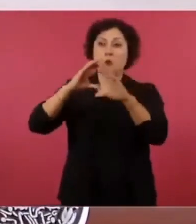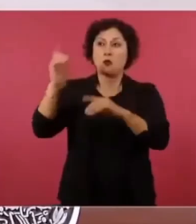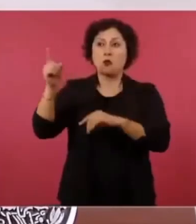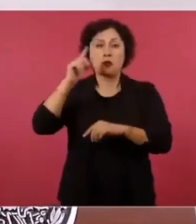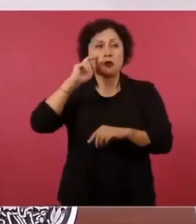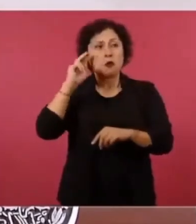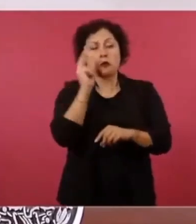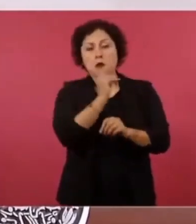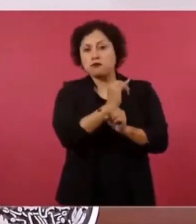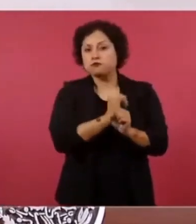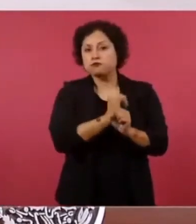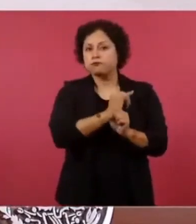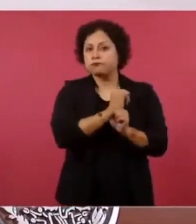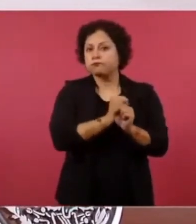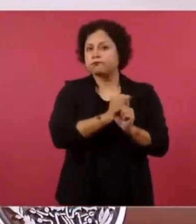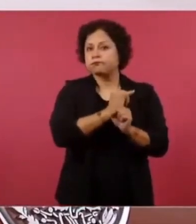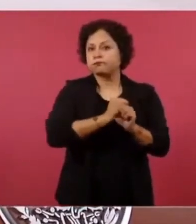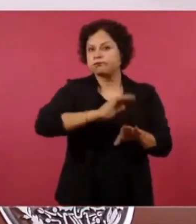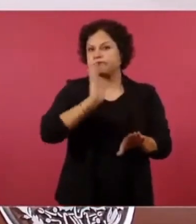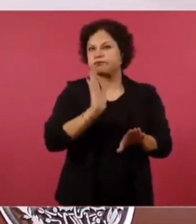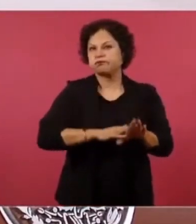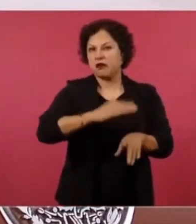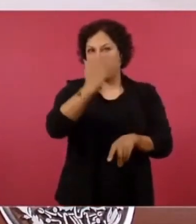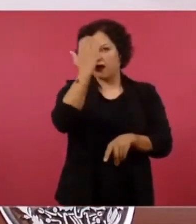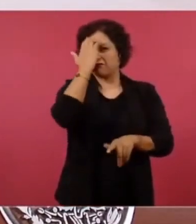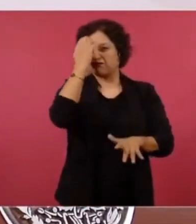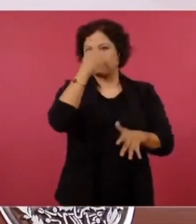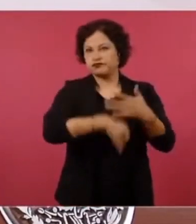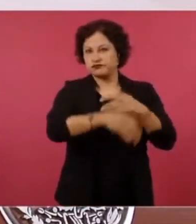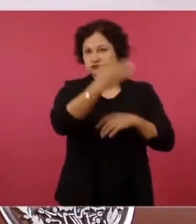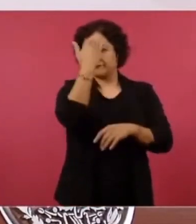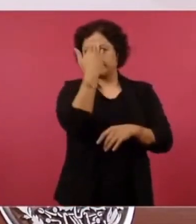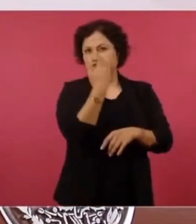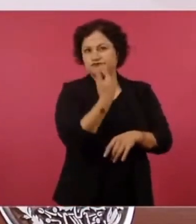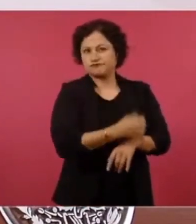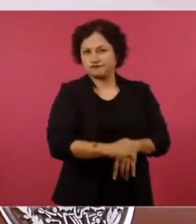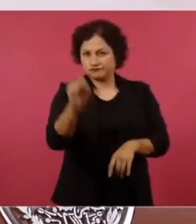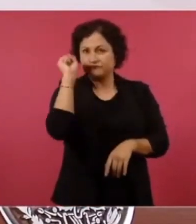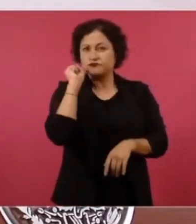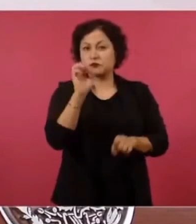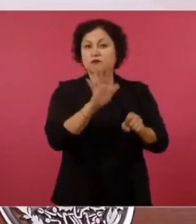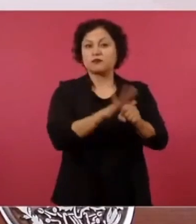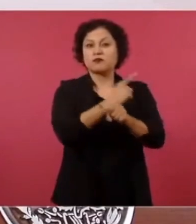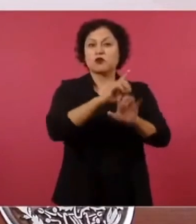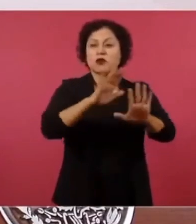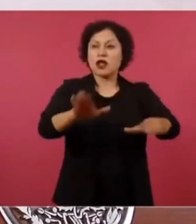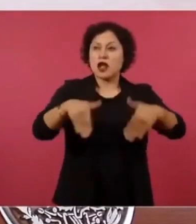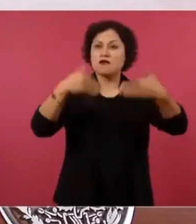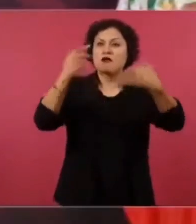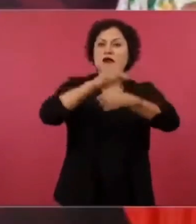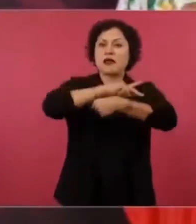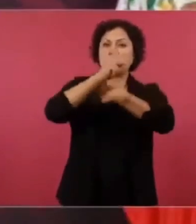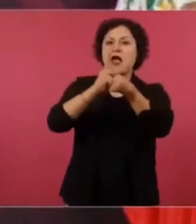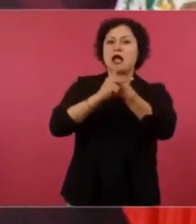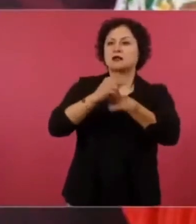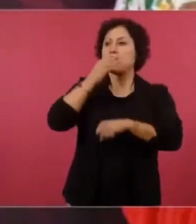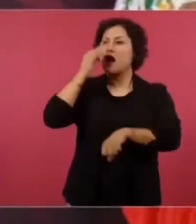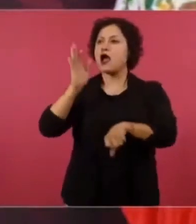que ofrece las recompensas más jugosas. Sí.